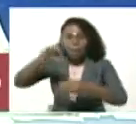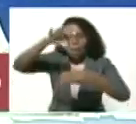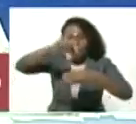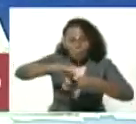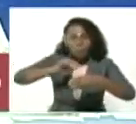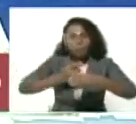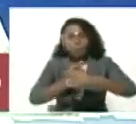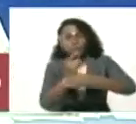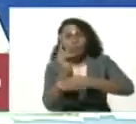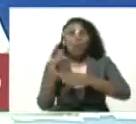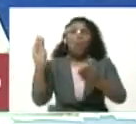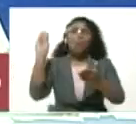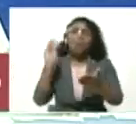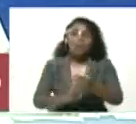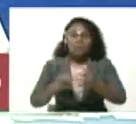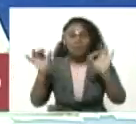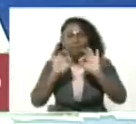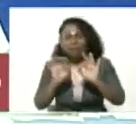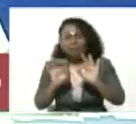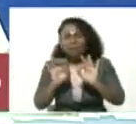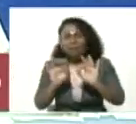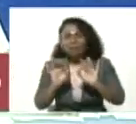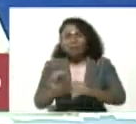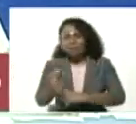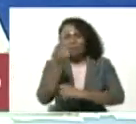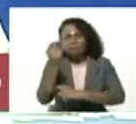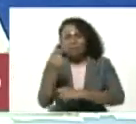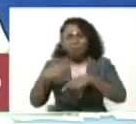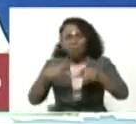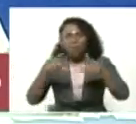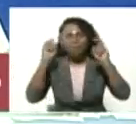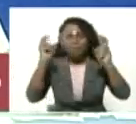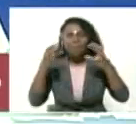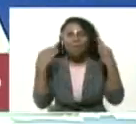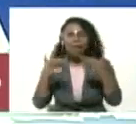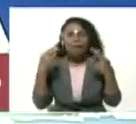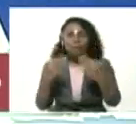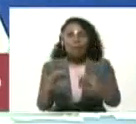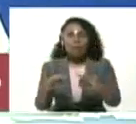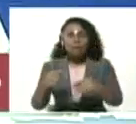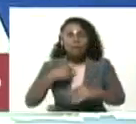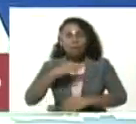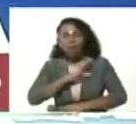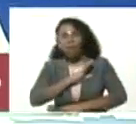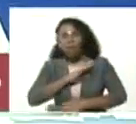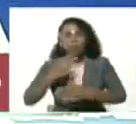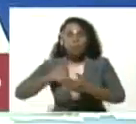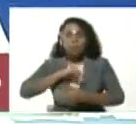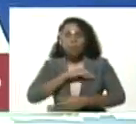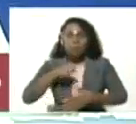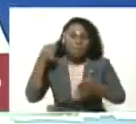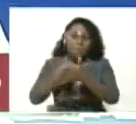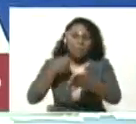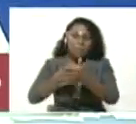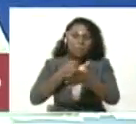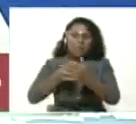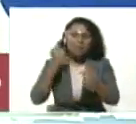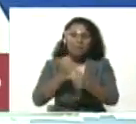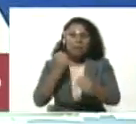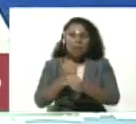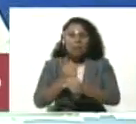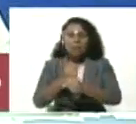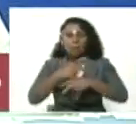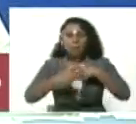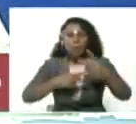vez. Nada ni nadie, ni un desastre natural nos debe detener a nosotros en el empeño de trabajar, de producir,